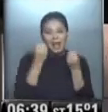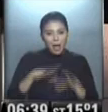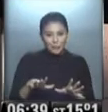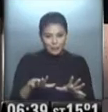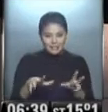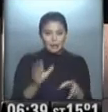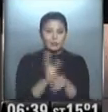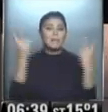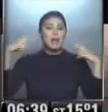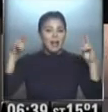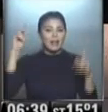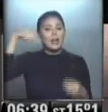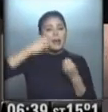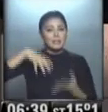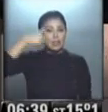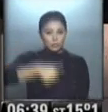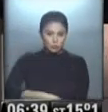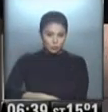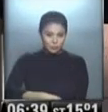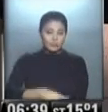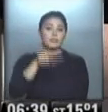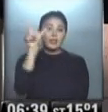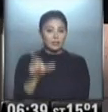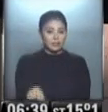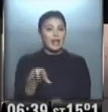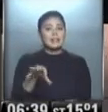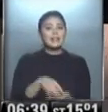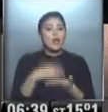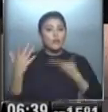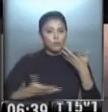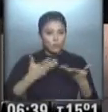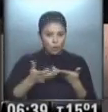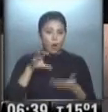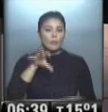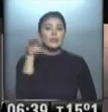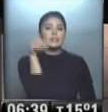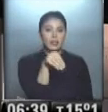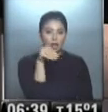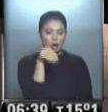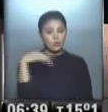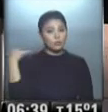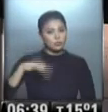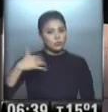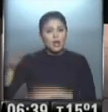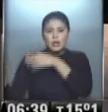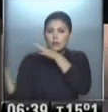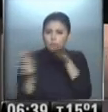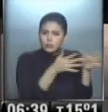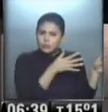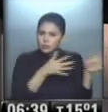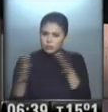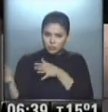el país, estamos en el sur. Y en el sur, en Tierra del Fuego, la provincia de Santa Cruz, cómo sopla el